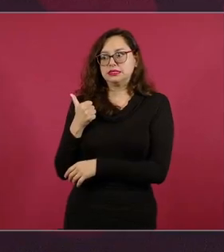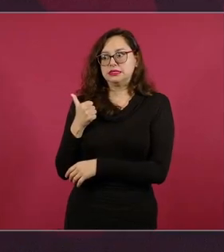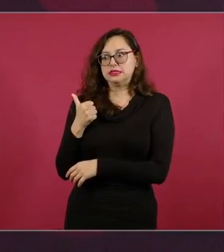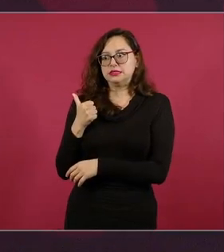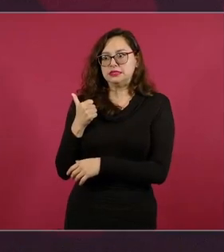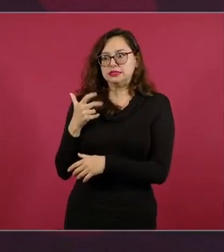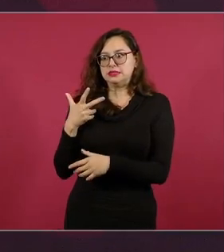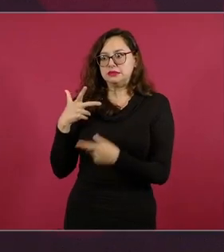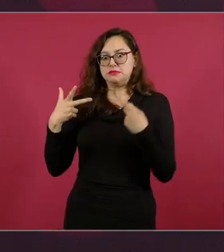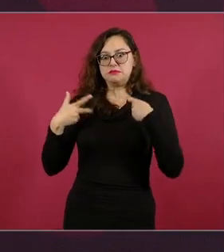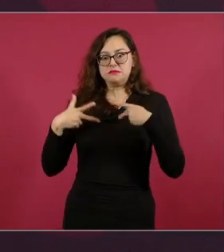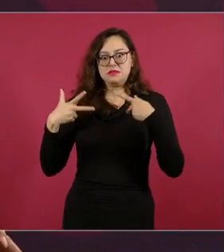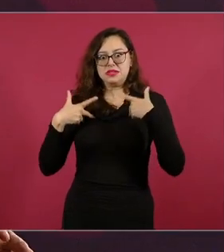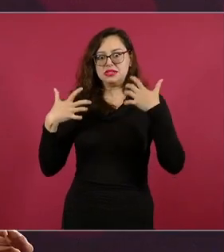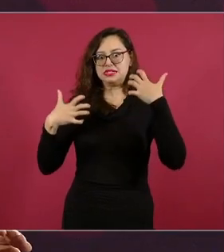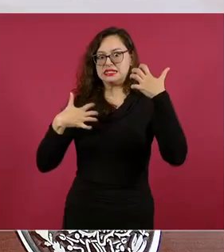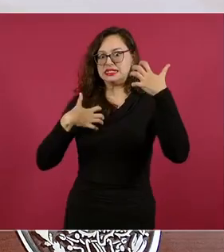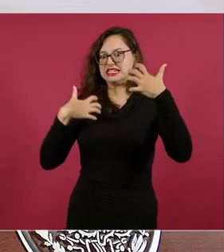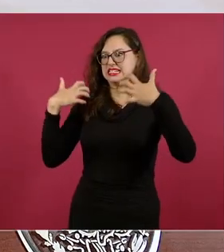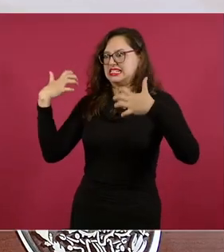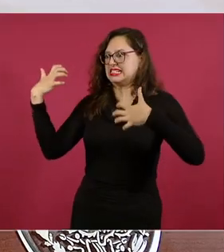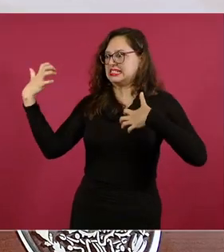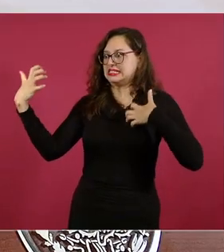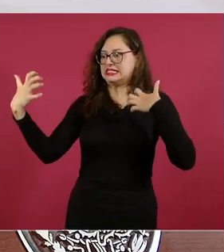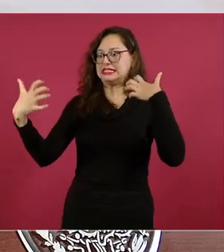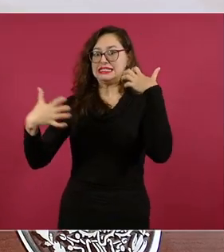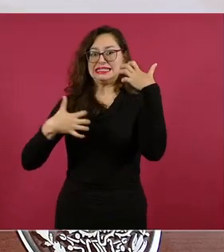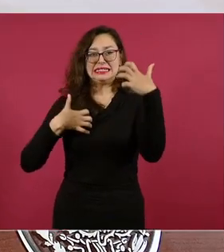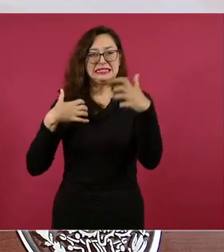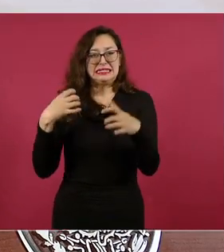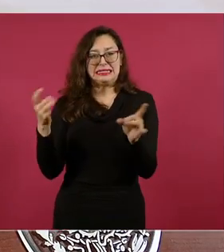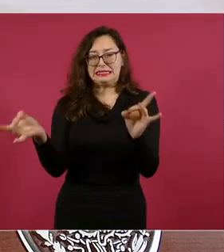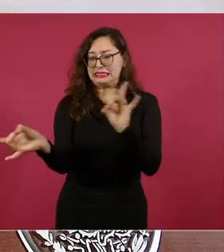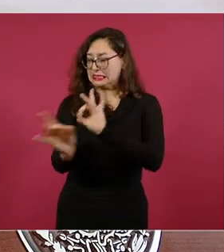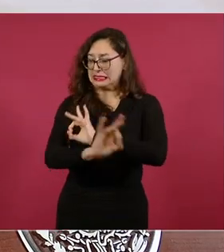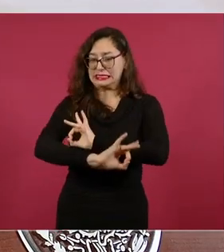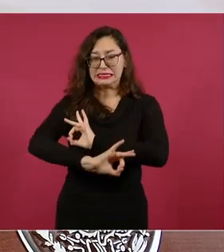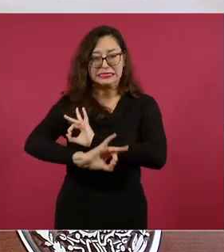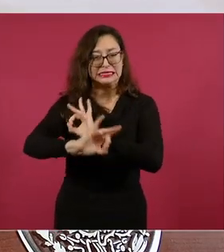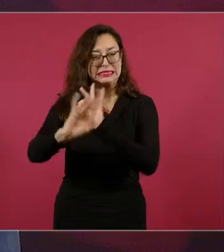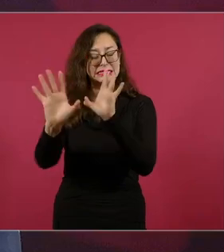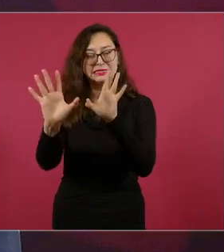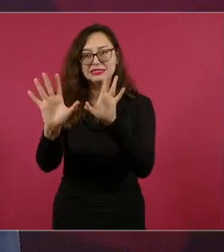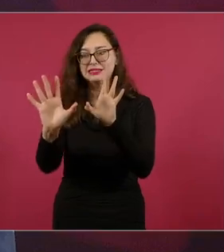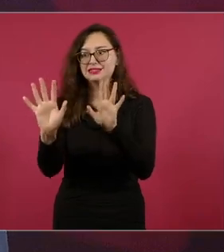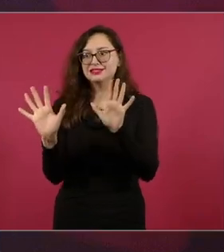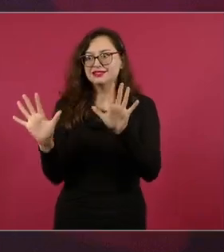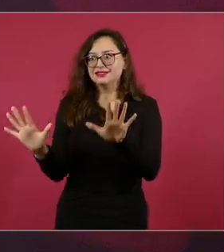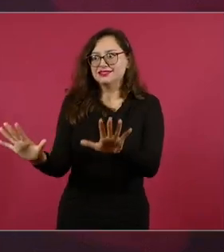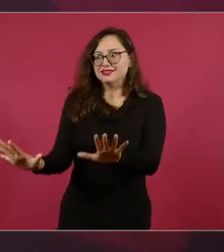momentos muy difíciles, porque fue una campaña